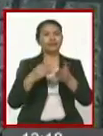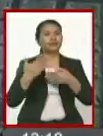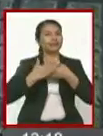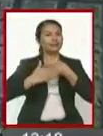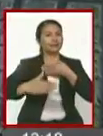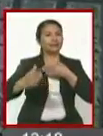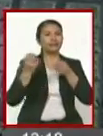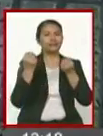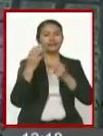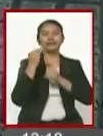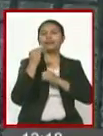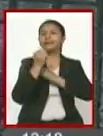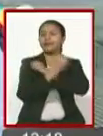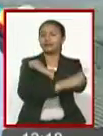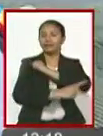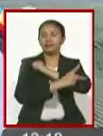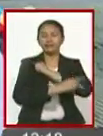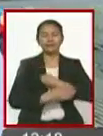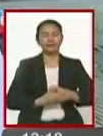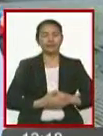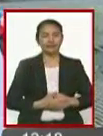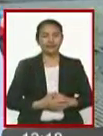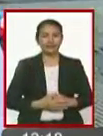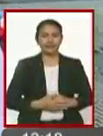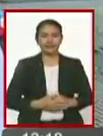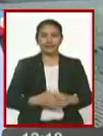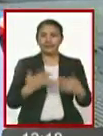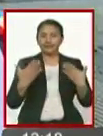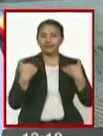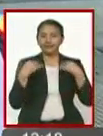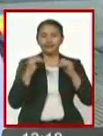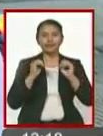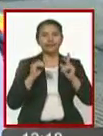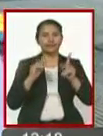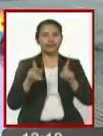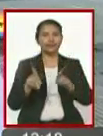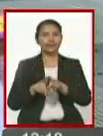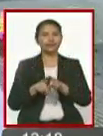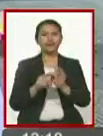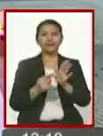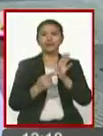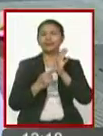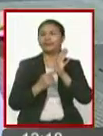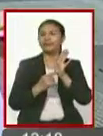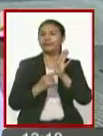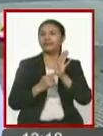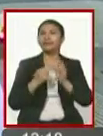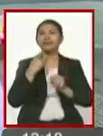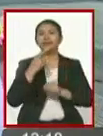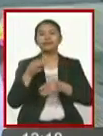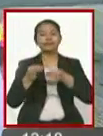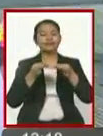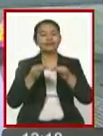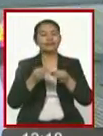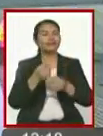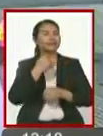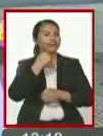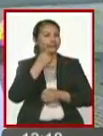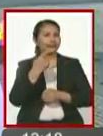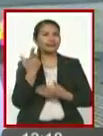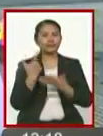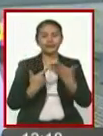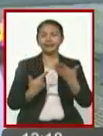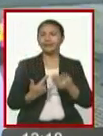viene realizando en muchos países estamos en esta oportunidad presentando una campaña y una expresión